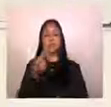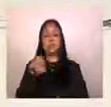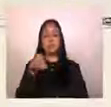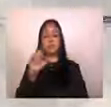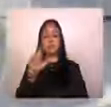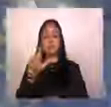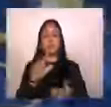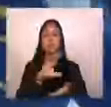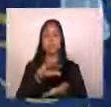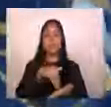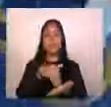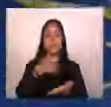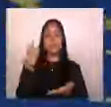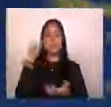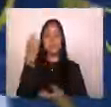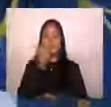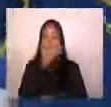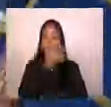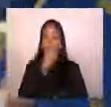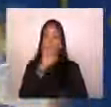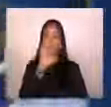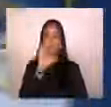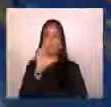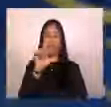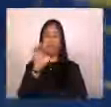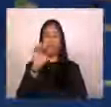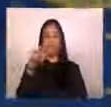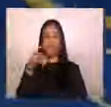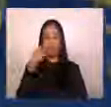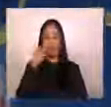para Señoritas Belén.